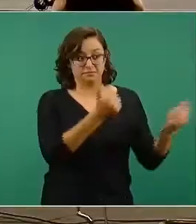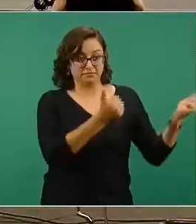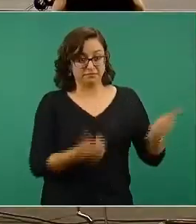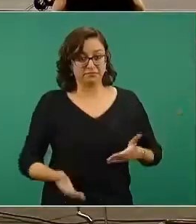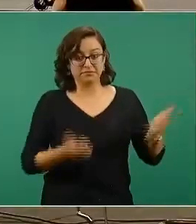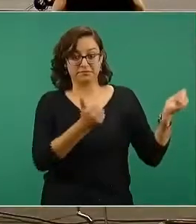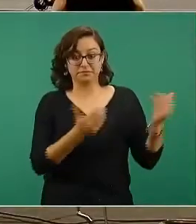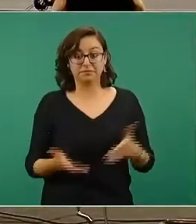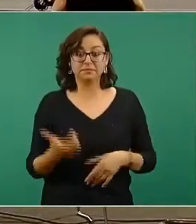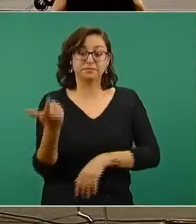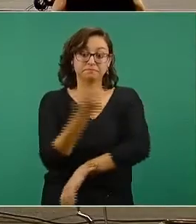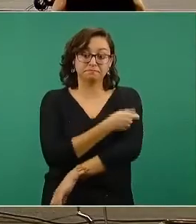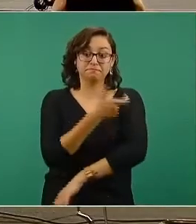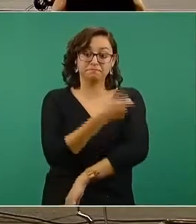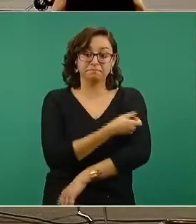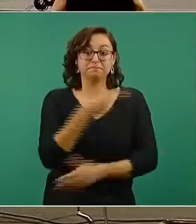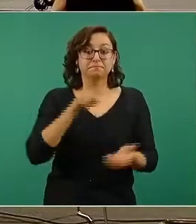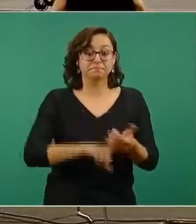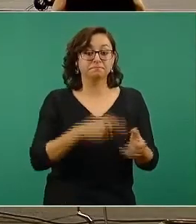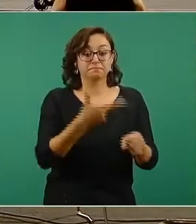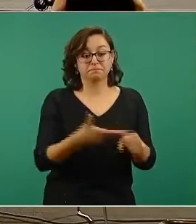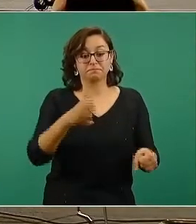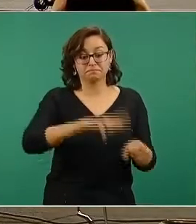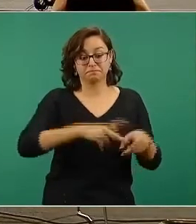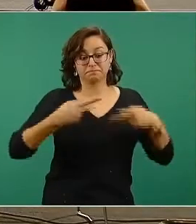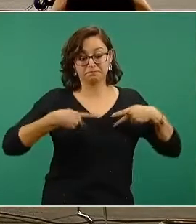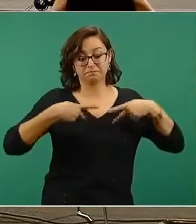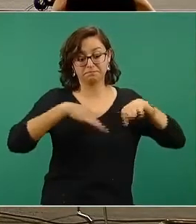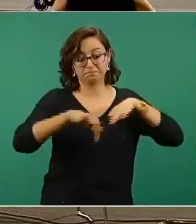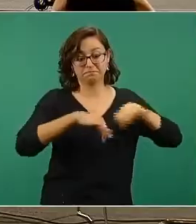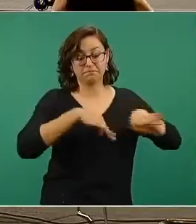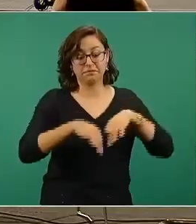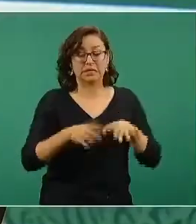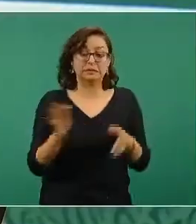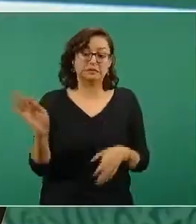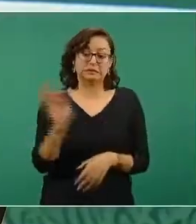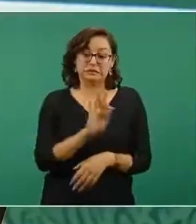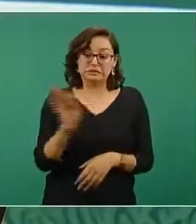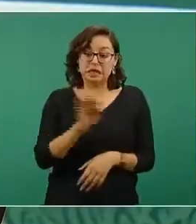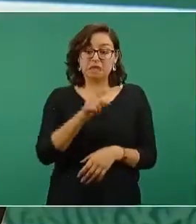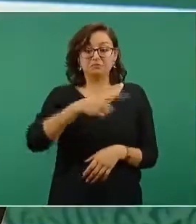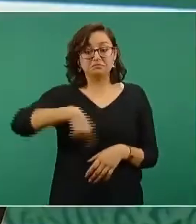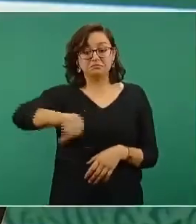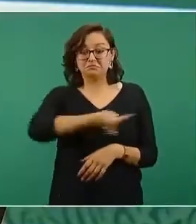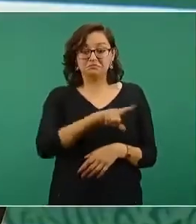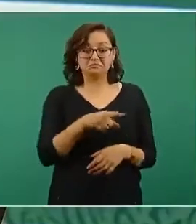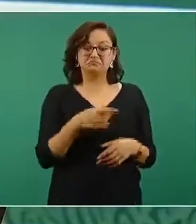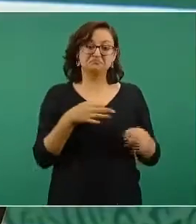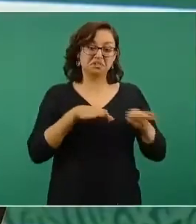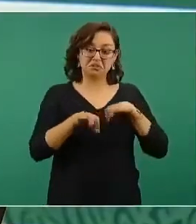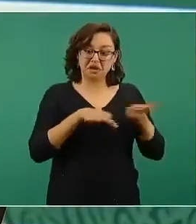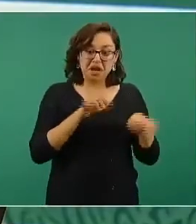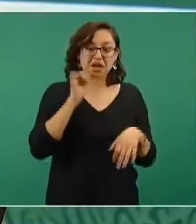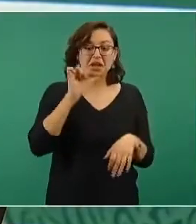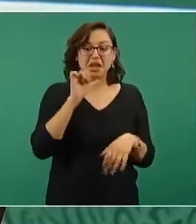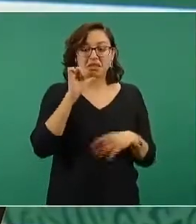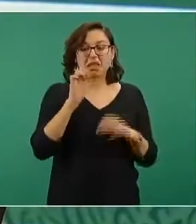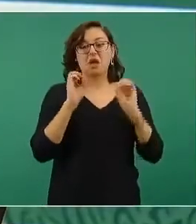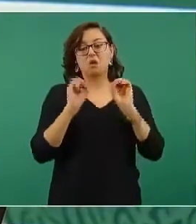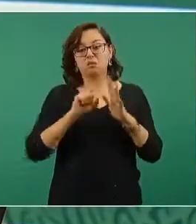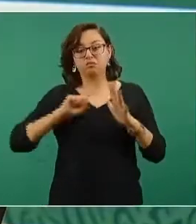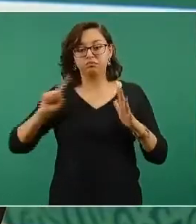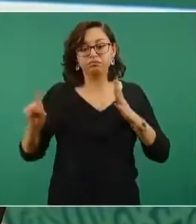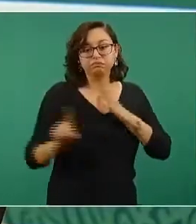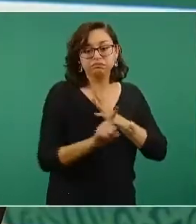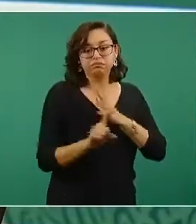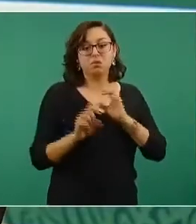están registrados como personal de salud. Si no eran personal de salud y estuvieron o se saltaron la línea o se hicieron pasar